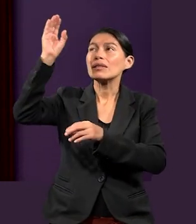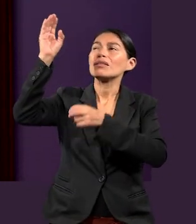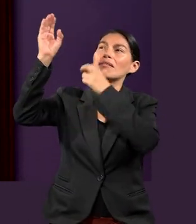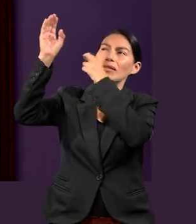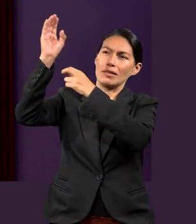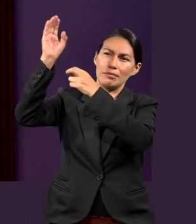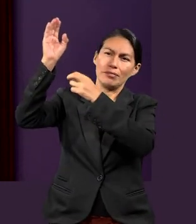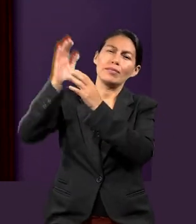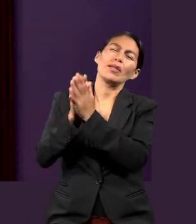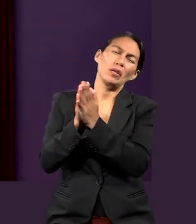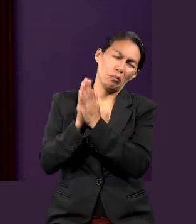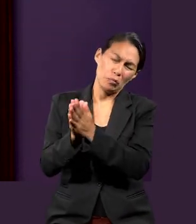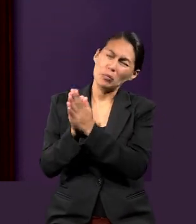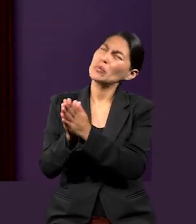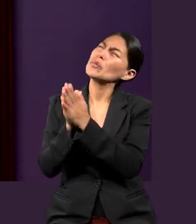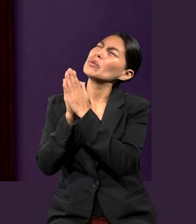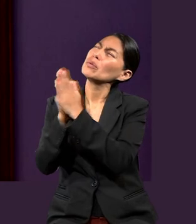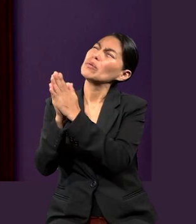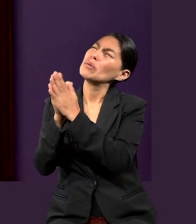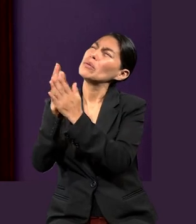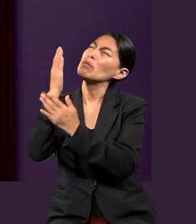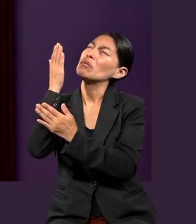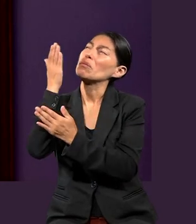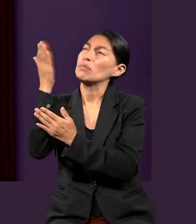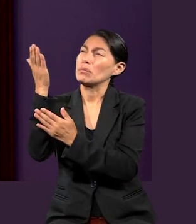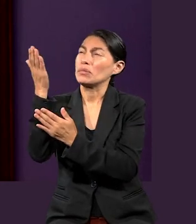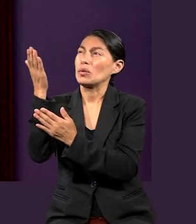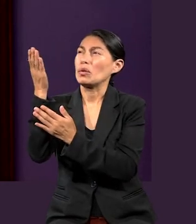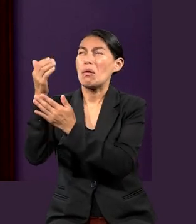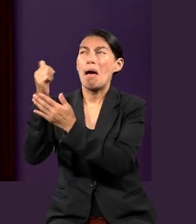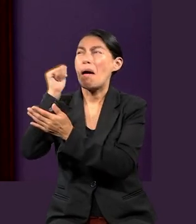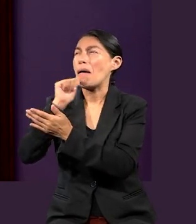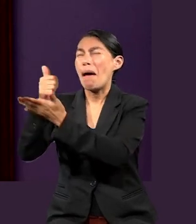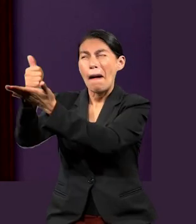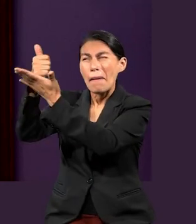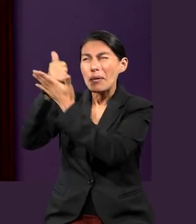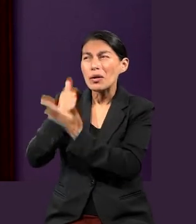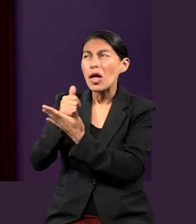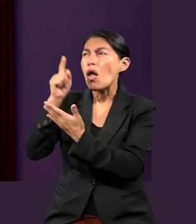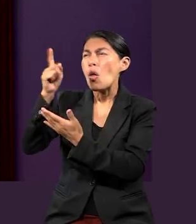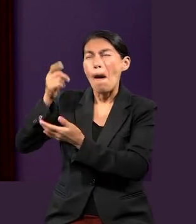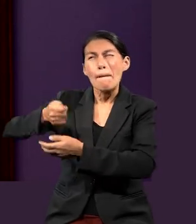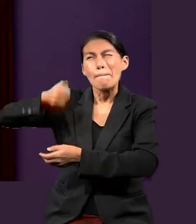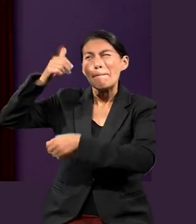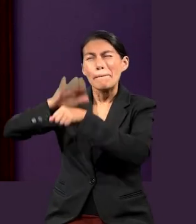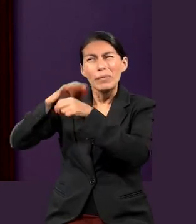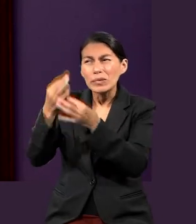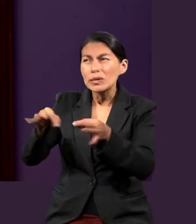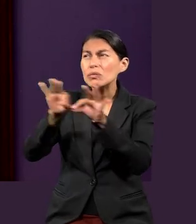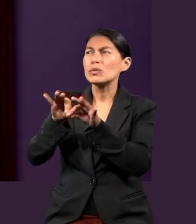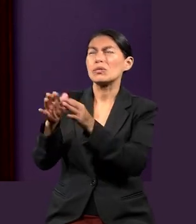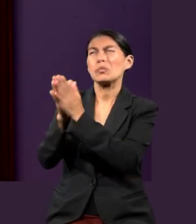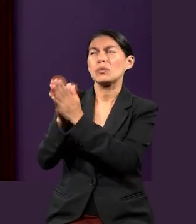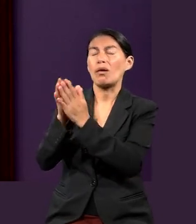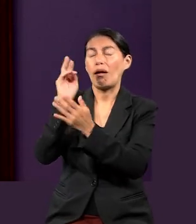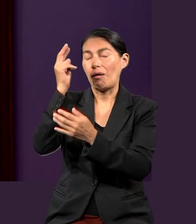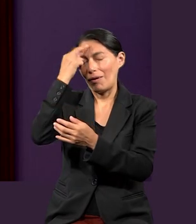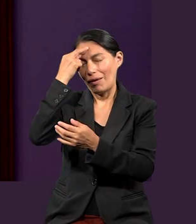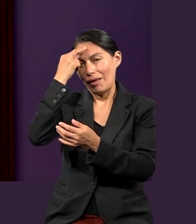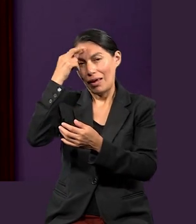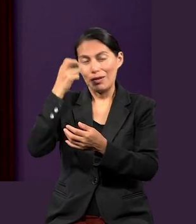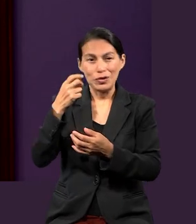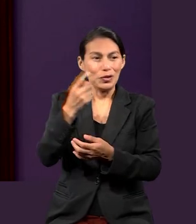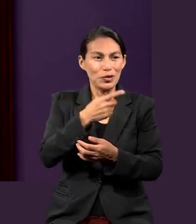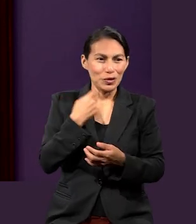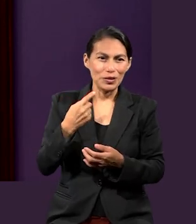Cristo, y pedirle que siempre nos ayude a recordar que Él es el motivo. Él es el motivo de nosotros predicar,